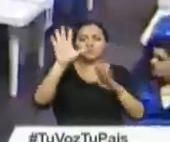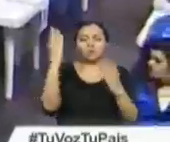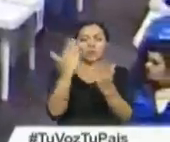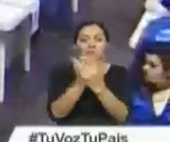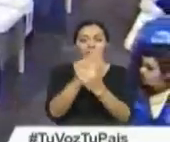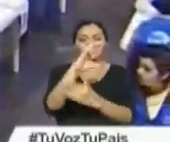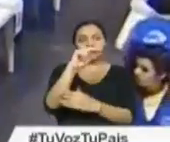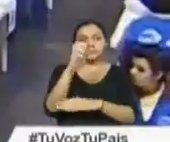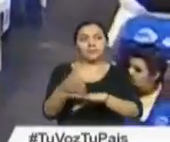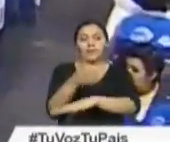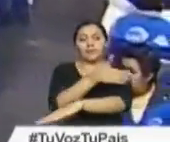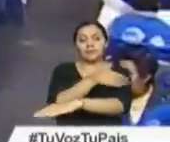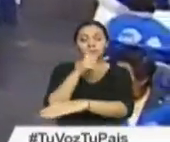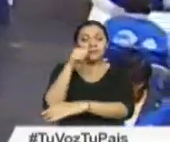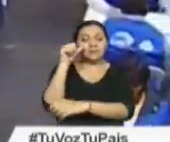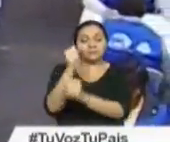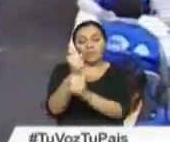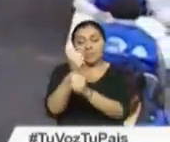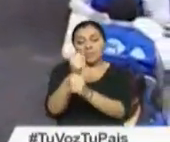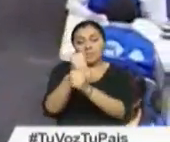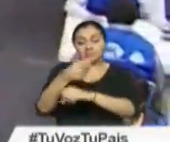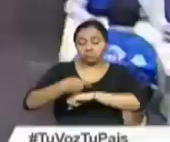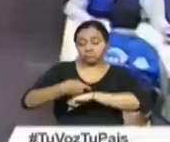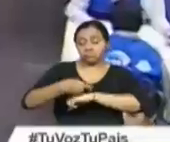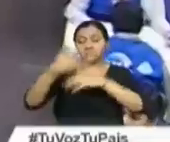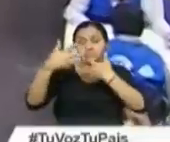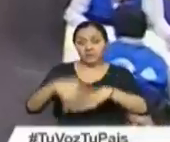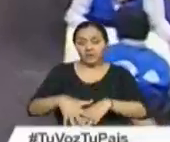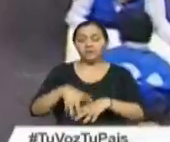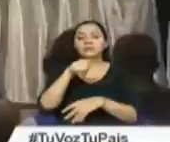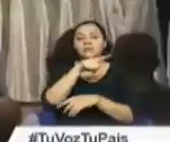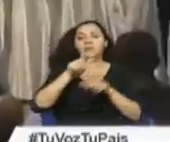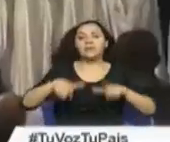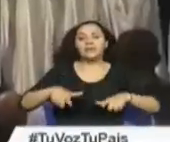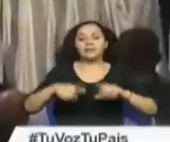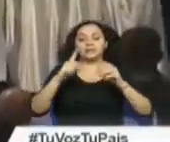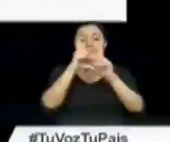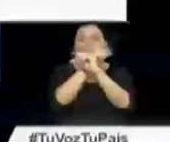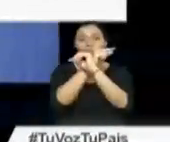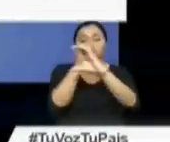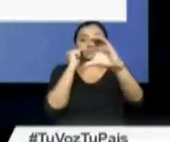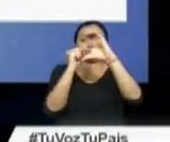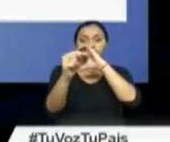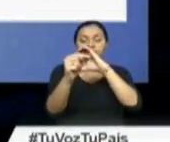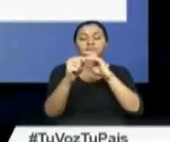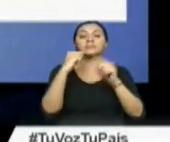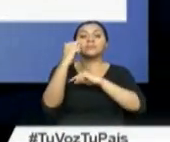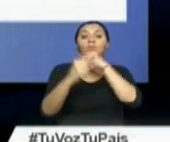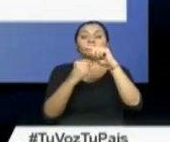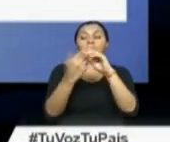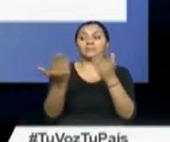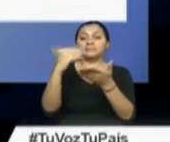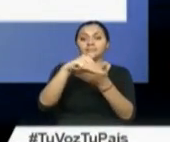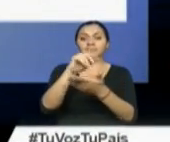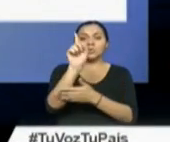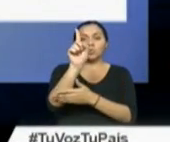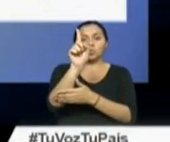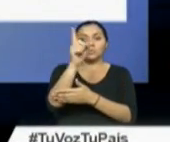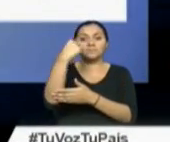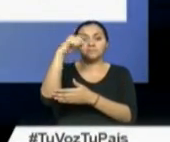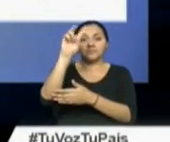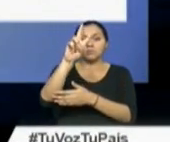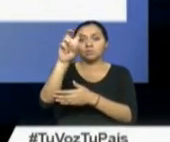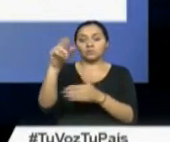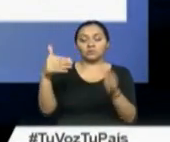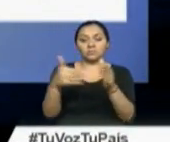el Consejo Nacional Electoral CNE. Moreno escribió en su cuenta de Twitter: luego del recuento de 1,2 millones